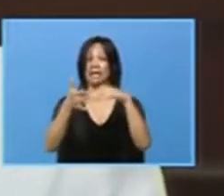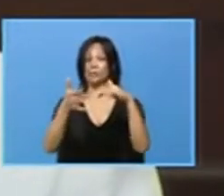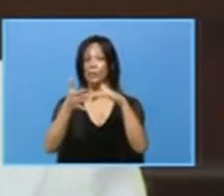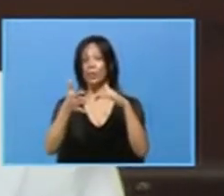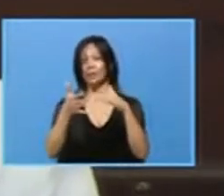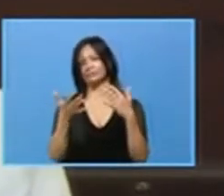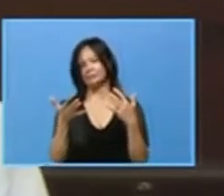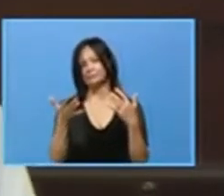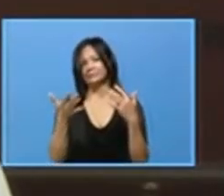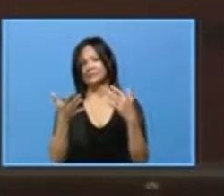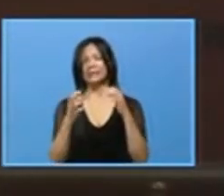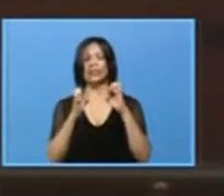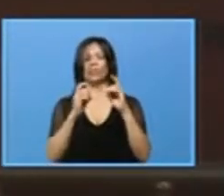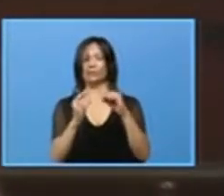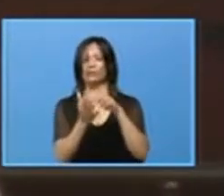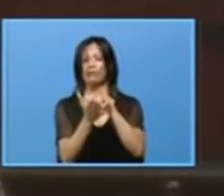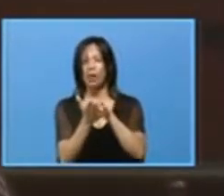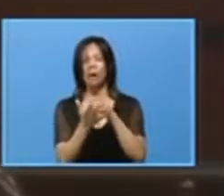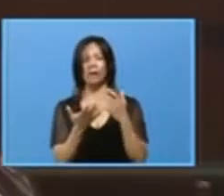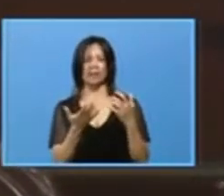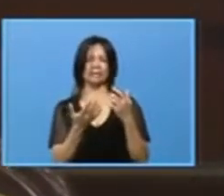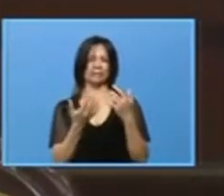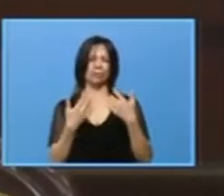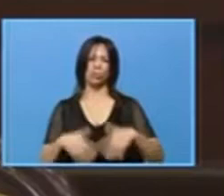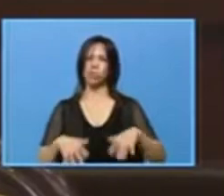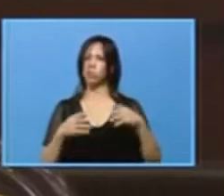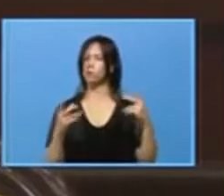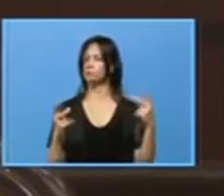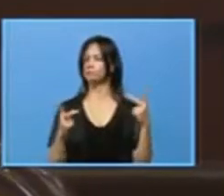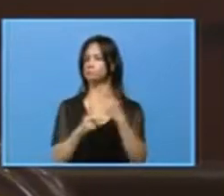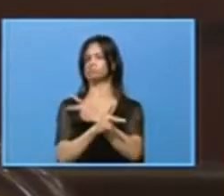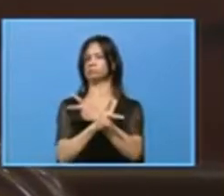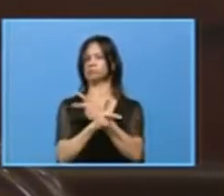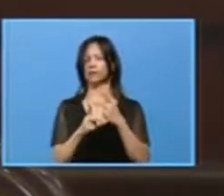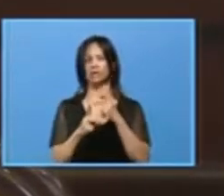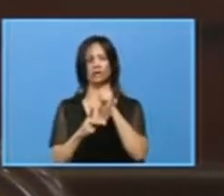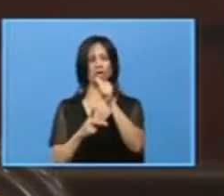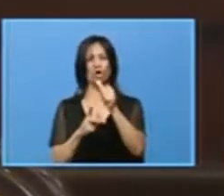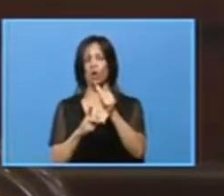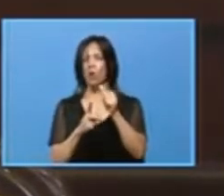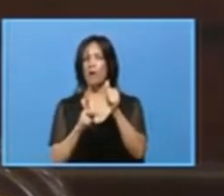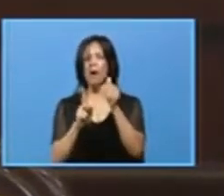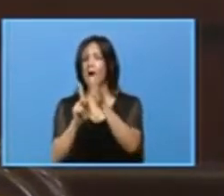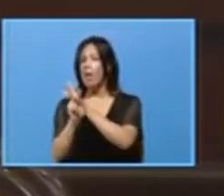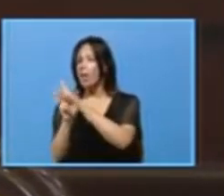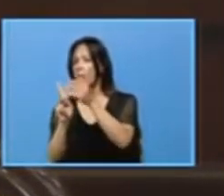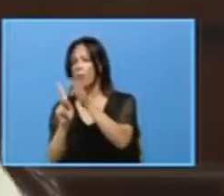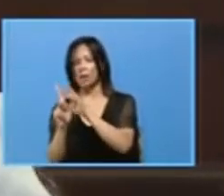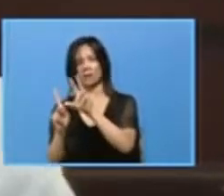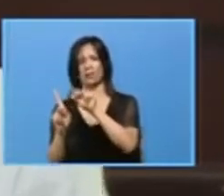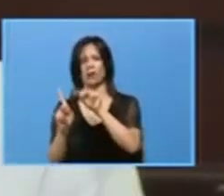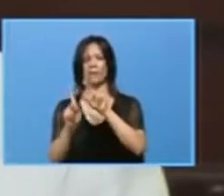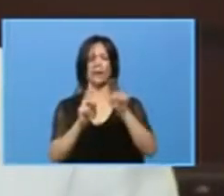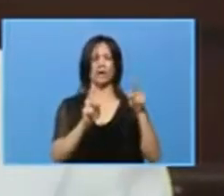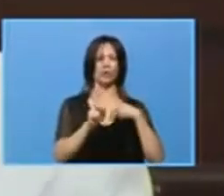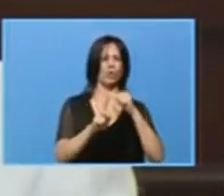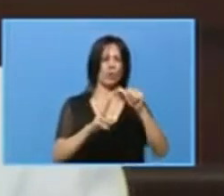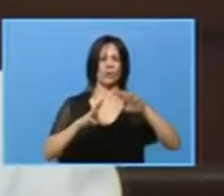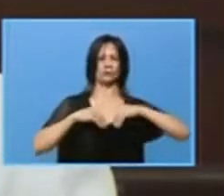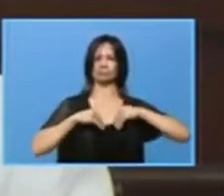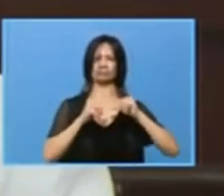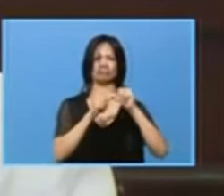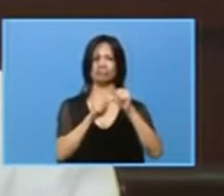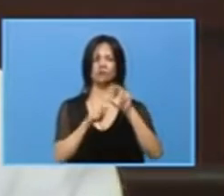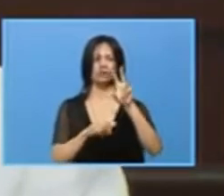es los balleneros estos que salen a coger ballenas y demás. Y que la bolsa de valores de Japón es en el muelle donde tú compras una